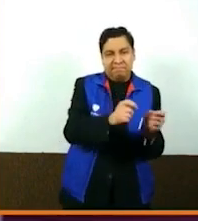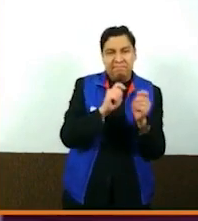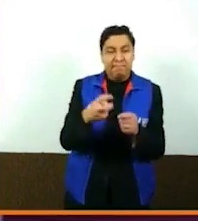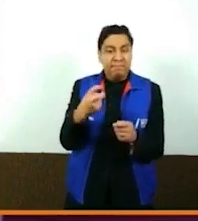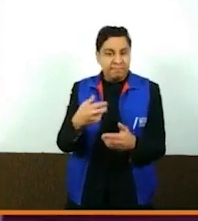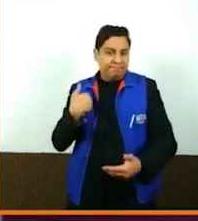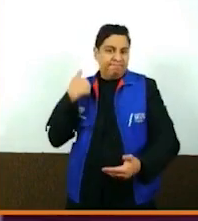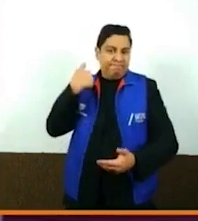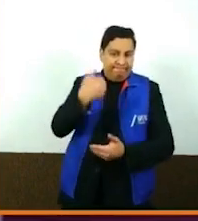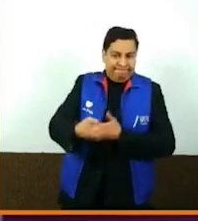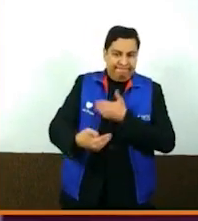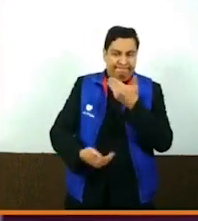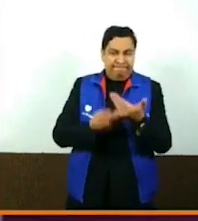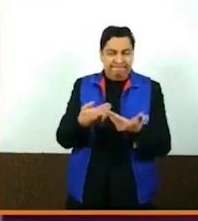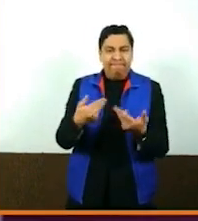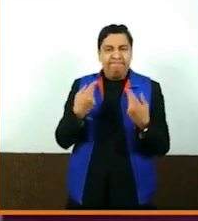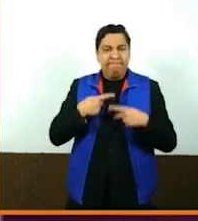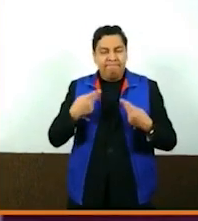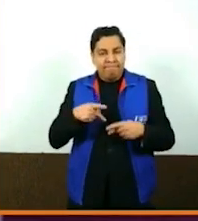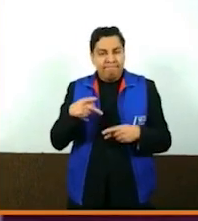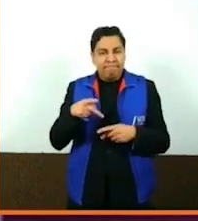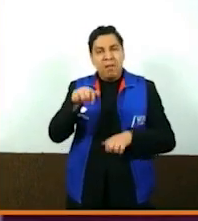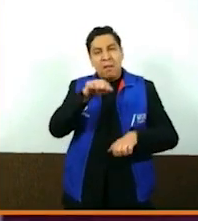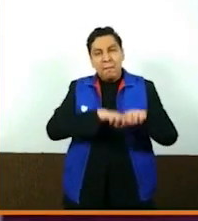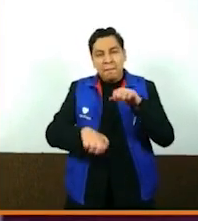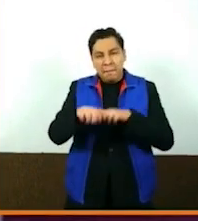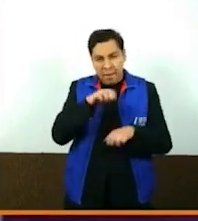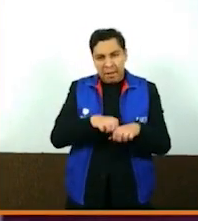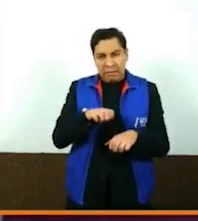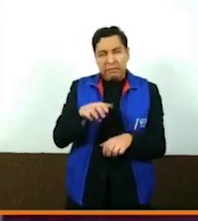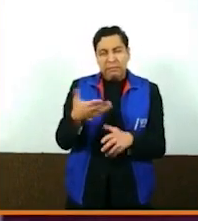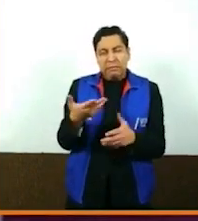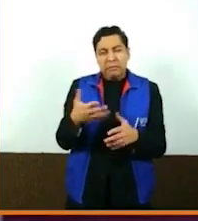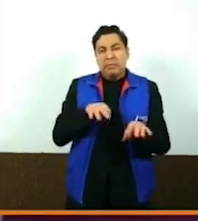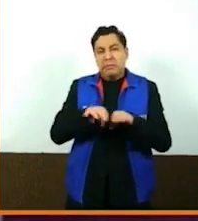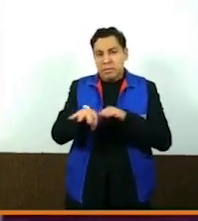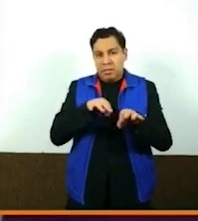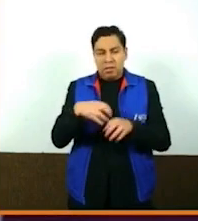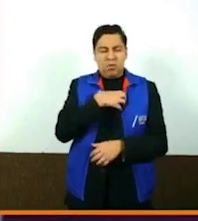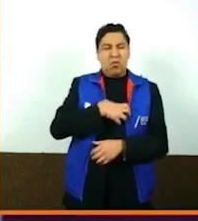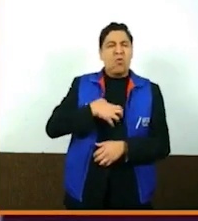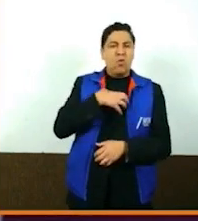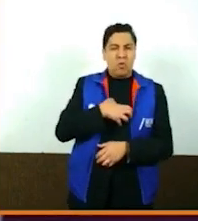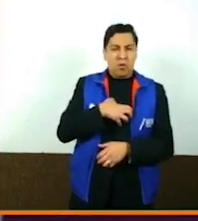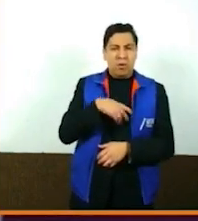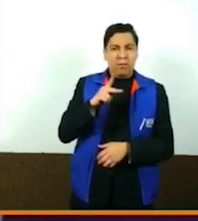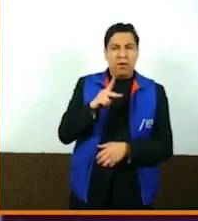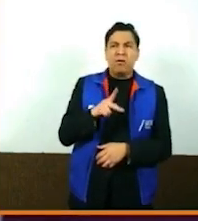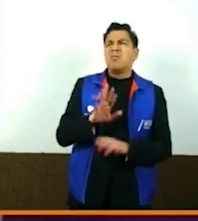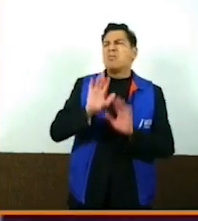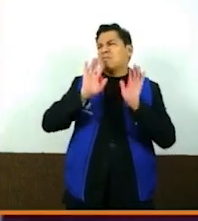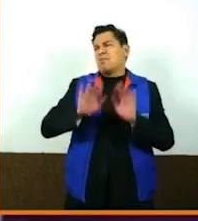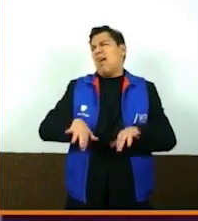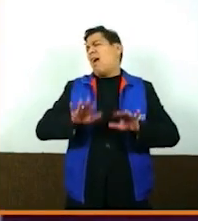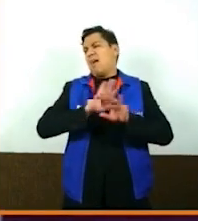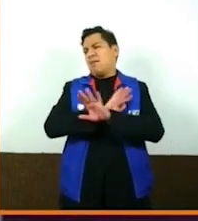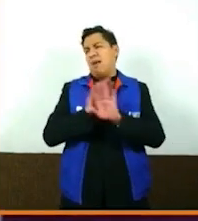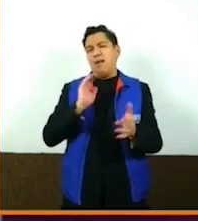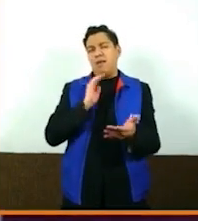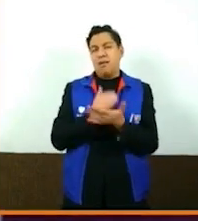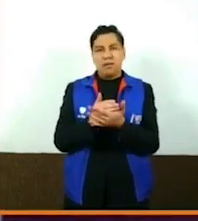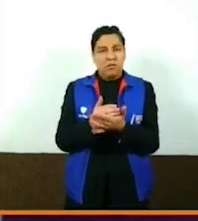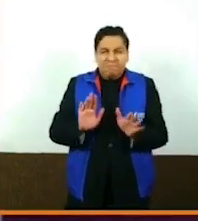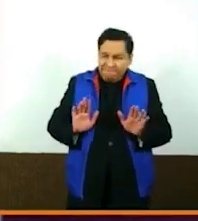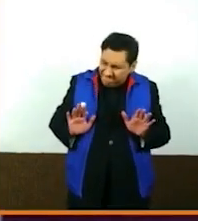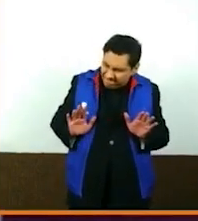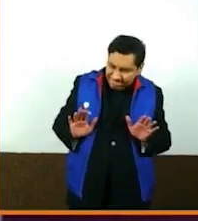avance que tenemos como empresarios y como país. Estamos contentos, pero no satisfechos. Debemos seguir empujando hasta lograr que